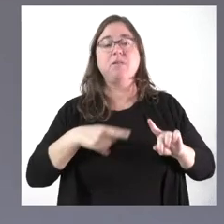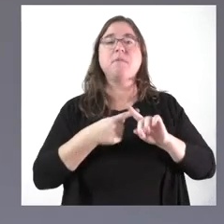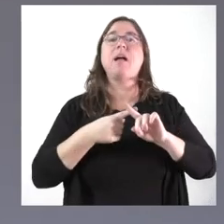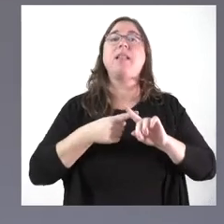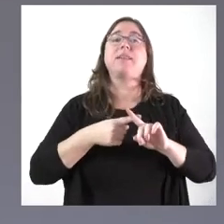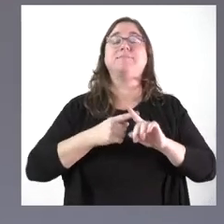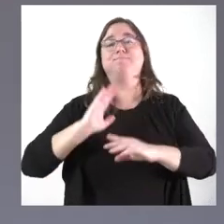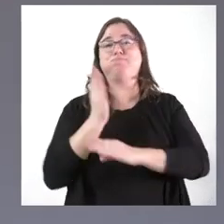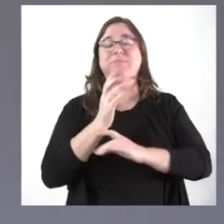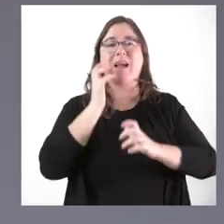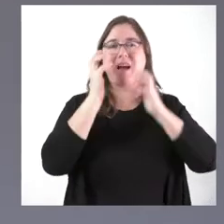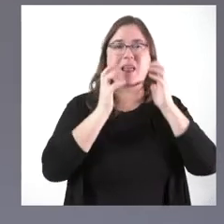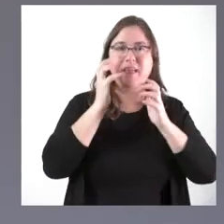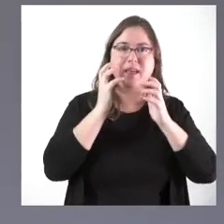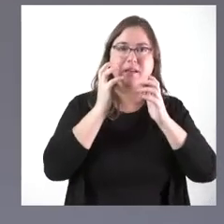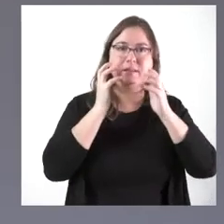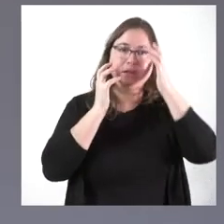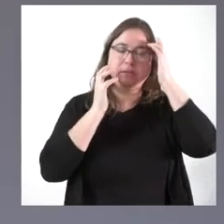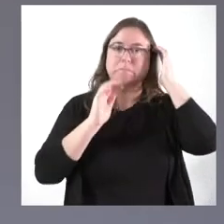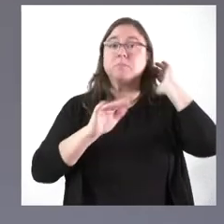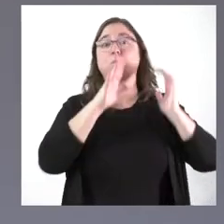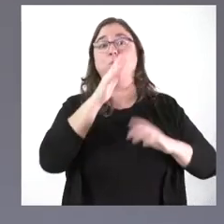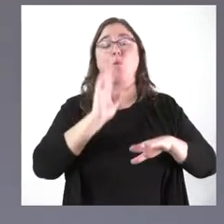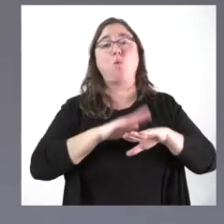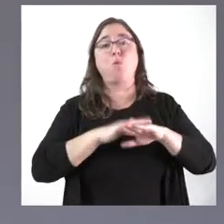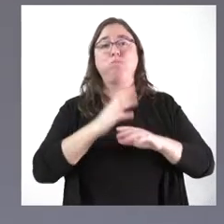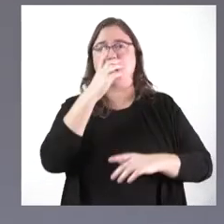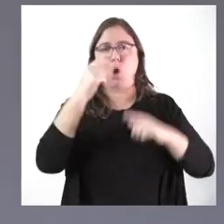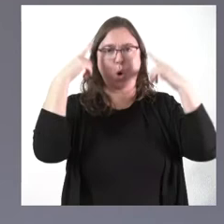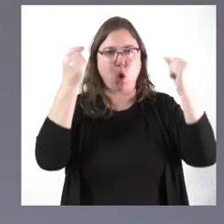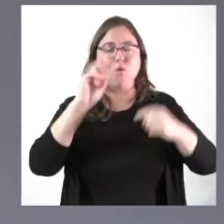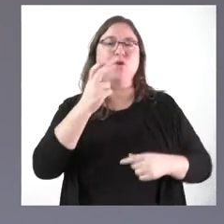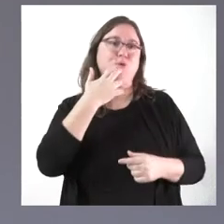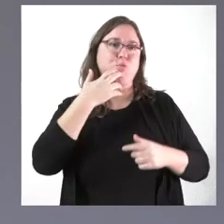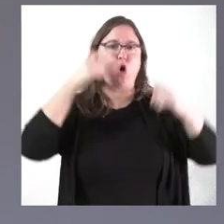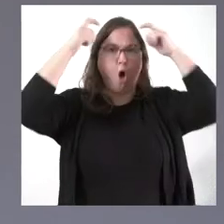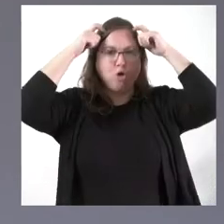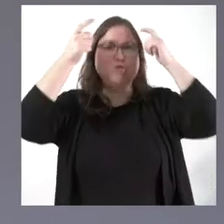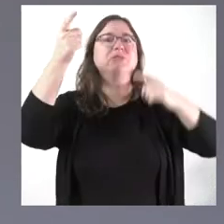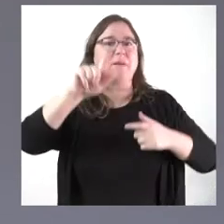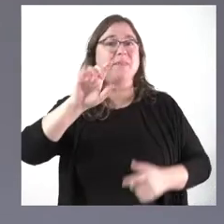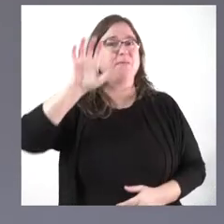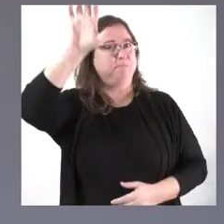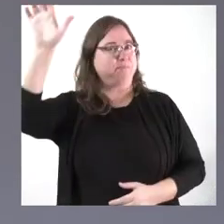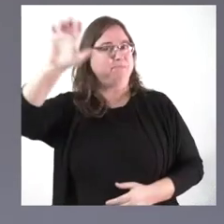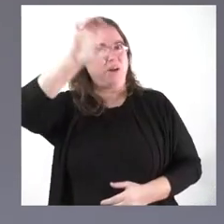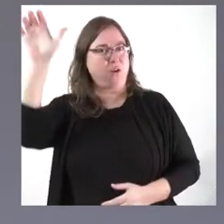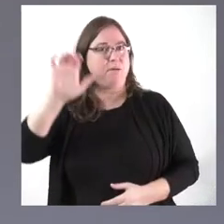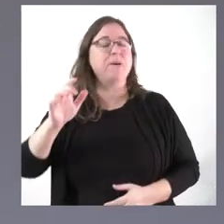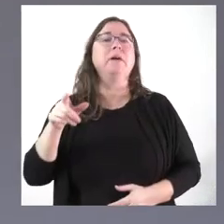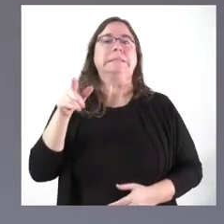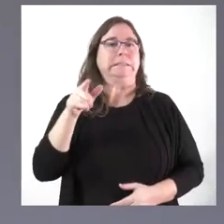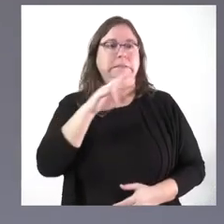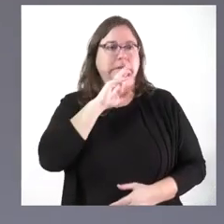de la ganadería ocasionados por lobo y por otros grandes carnívoros como el oso en otros países europeos no son sostenibles